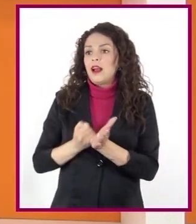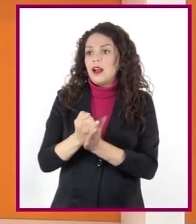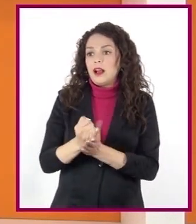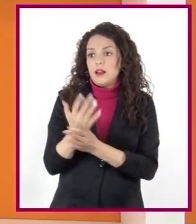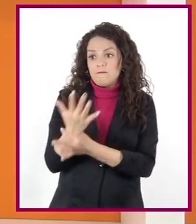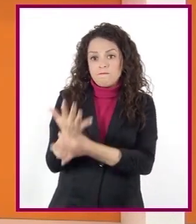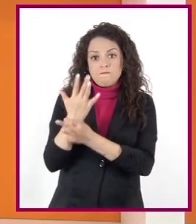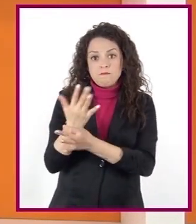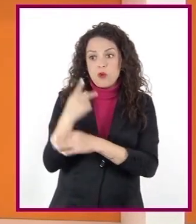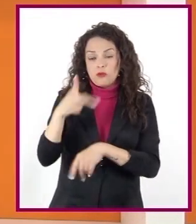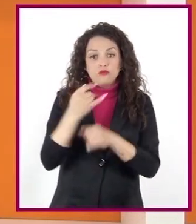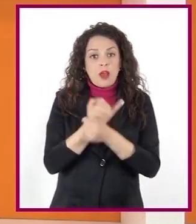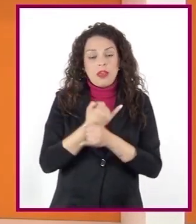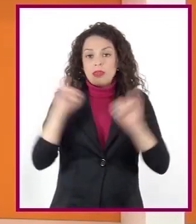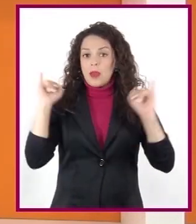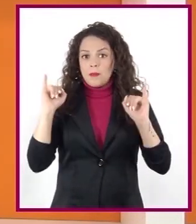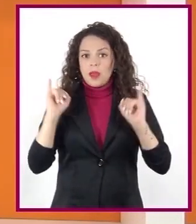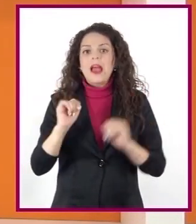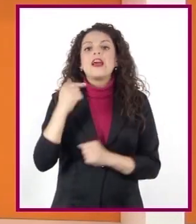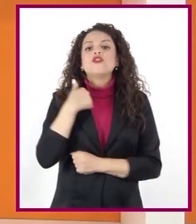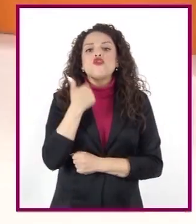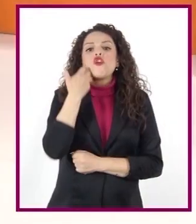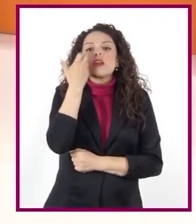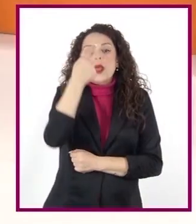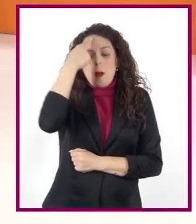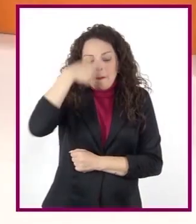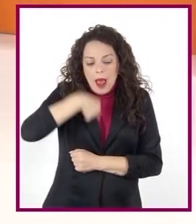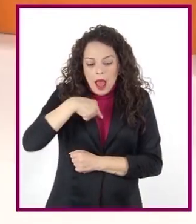mismo qué quería para su bienestar.